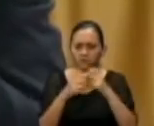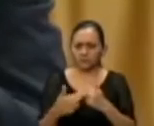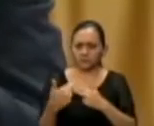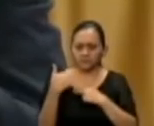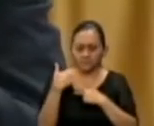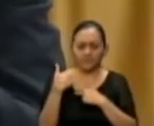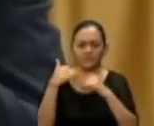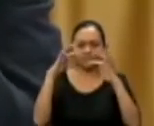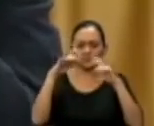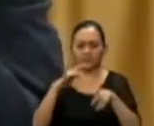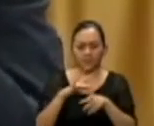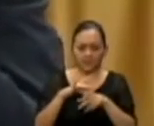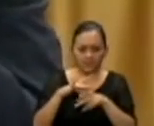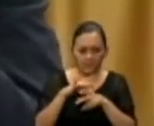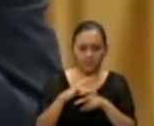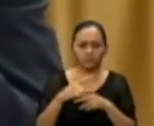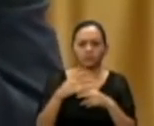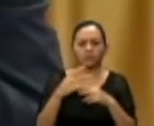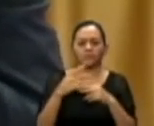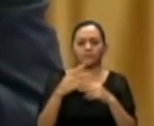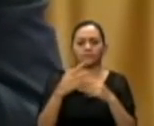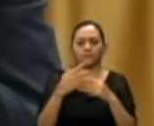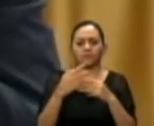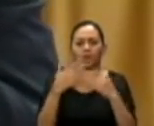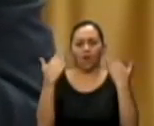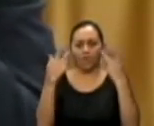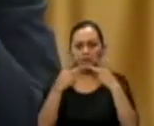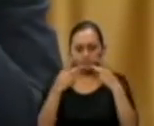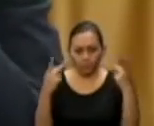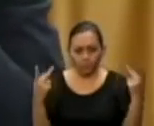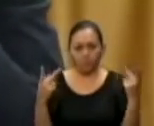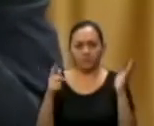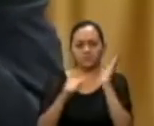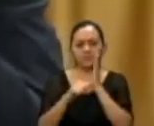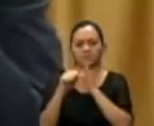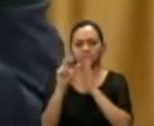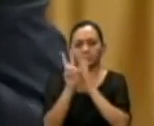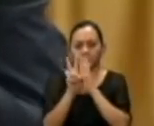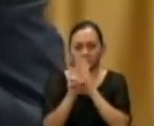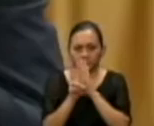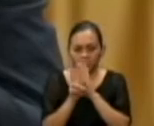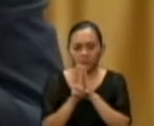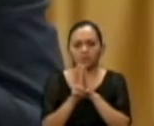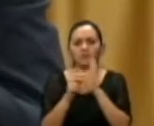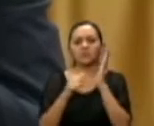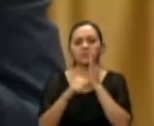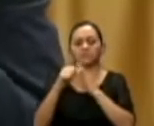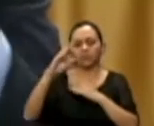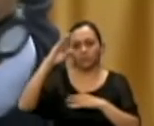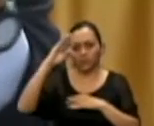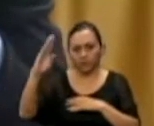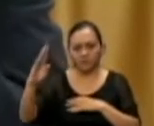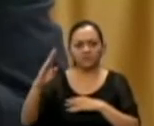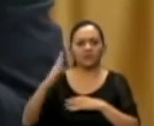nacional de riesgos obras públicas miduvi seguridad defensa misterio interior